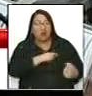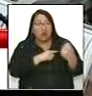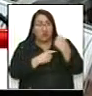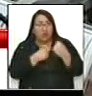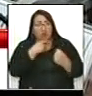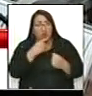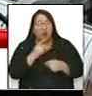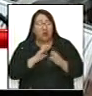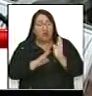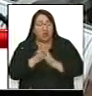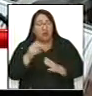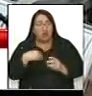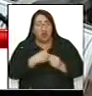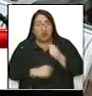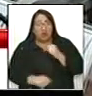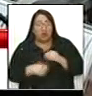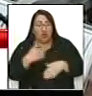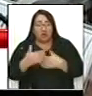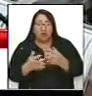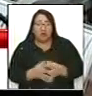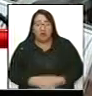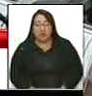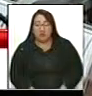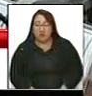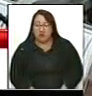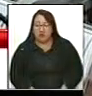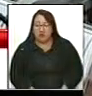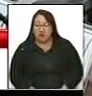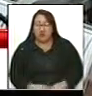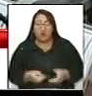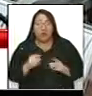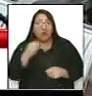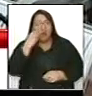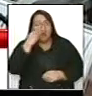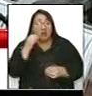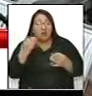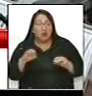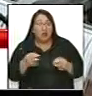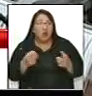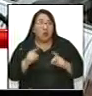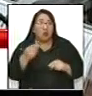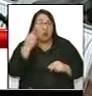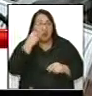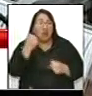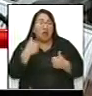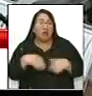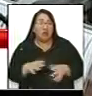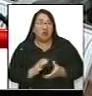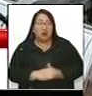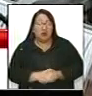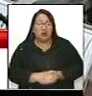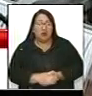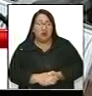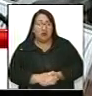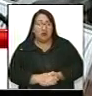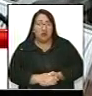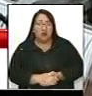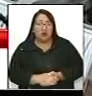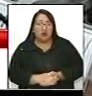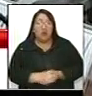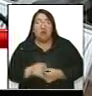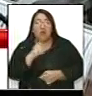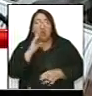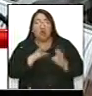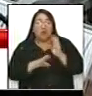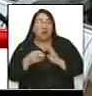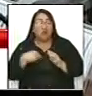mujeres, para sacar a nuestros hijos adelante cuando somos madres solteras, cuando somos madres abandonadas y el padre no se ocupa